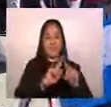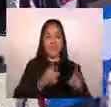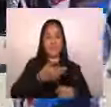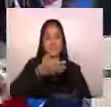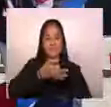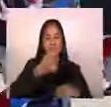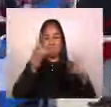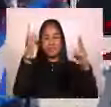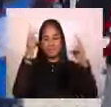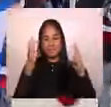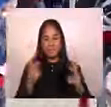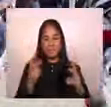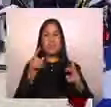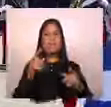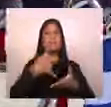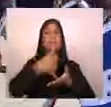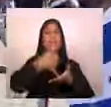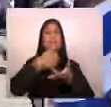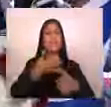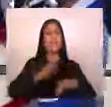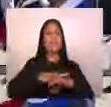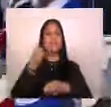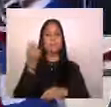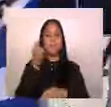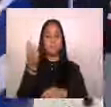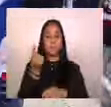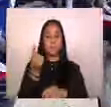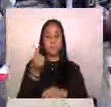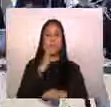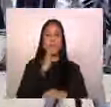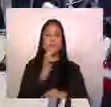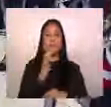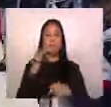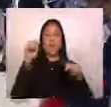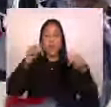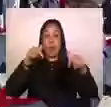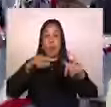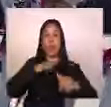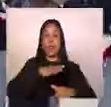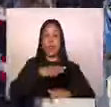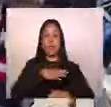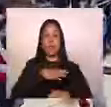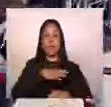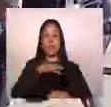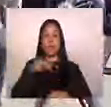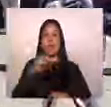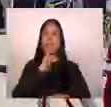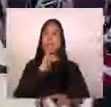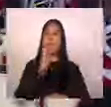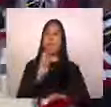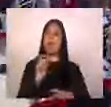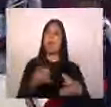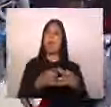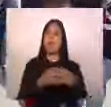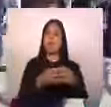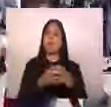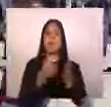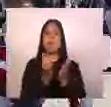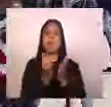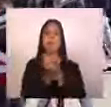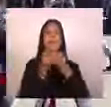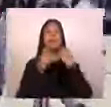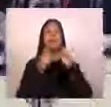disciplinas. Uno de los reconocimientos más importantes es con el que actualmente cuenta, la mejor banda de